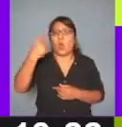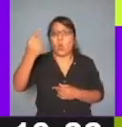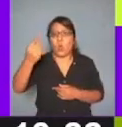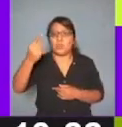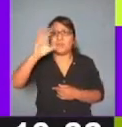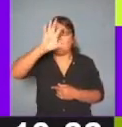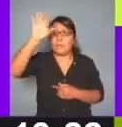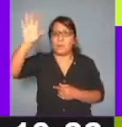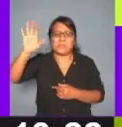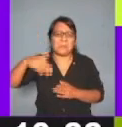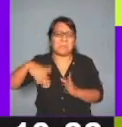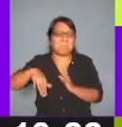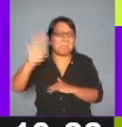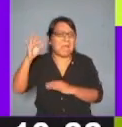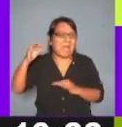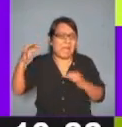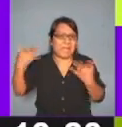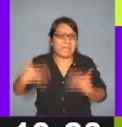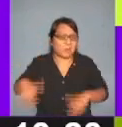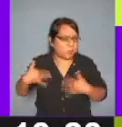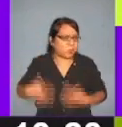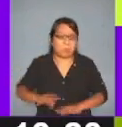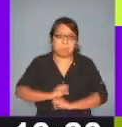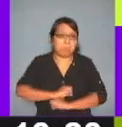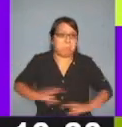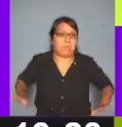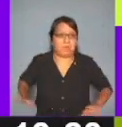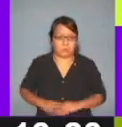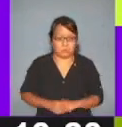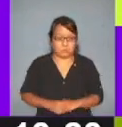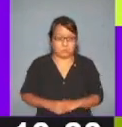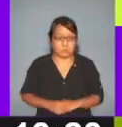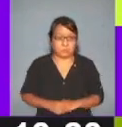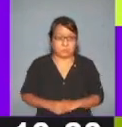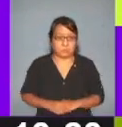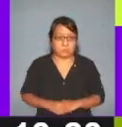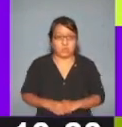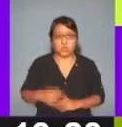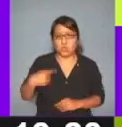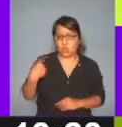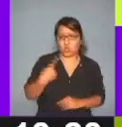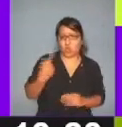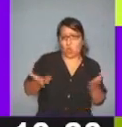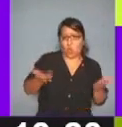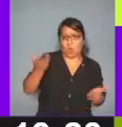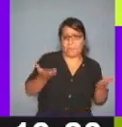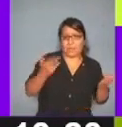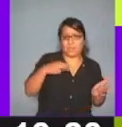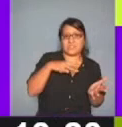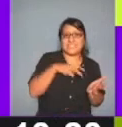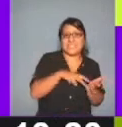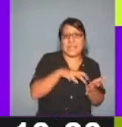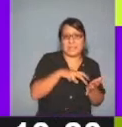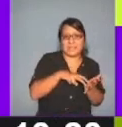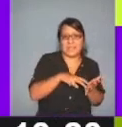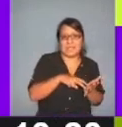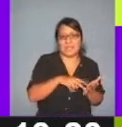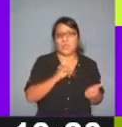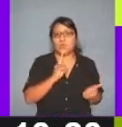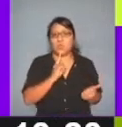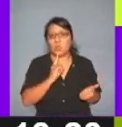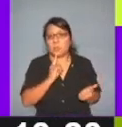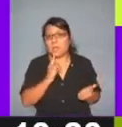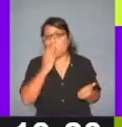similares no solamente hemos hecho comparaciones con con salta tucumán